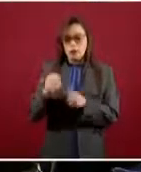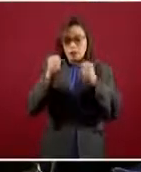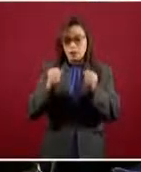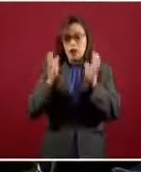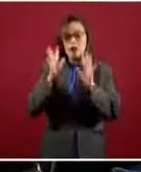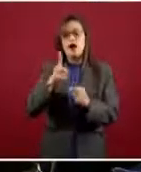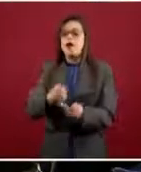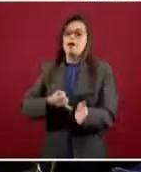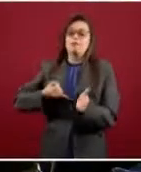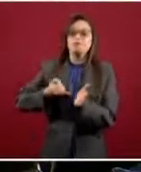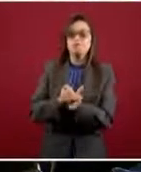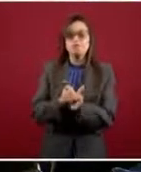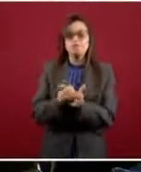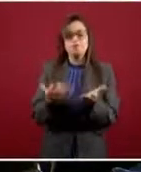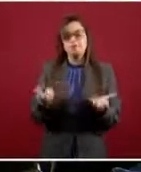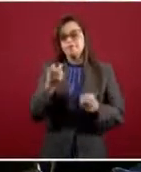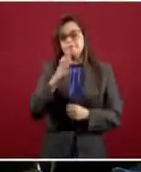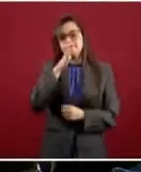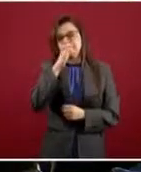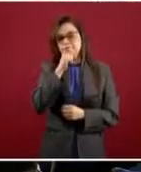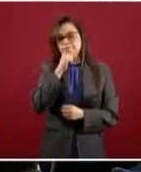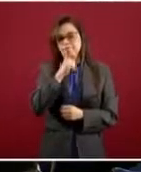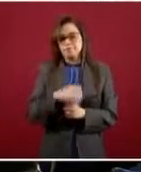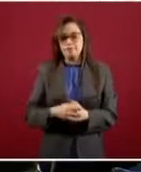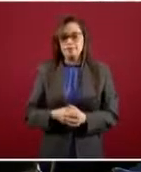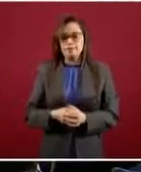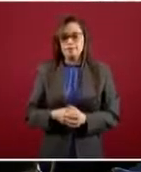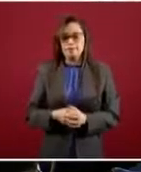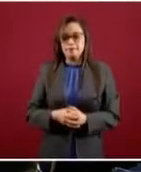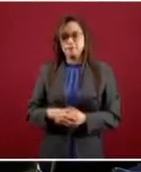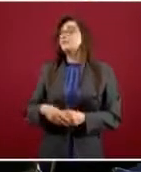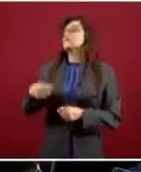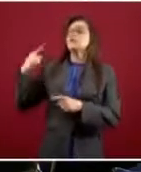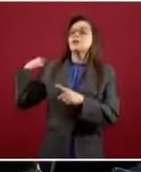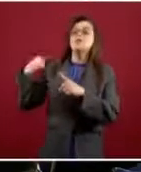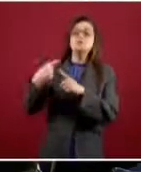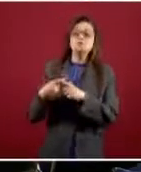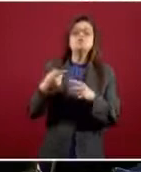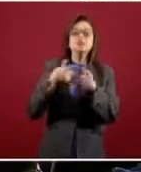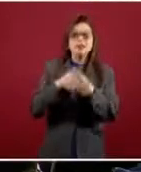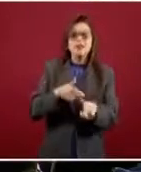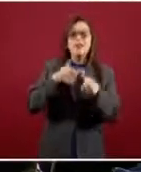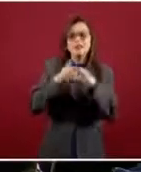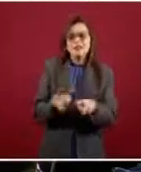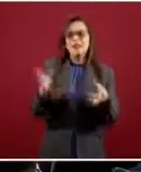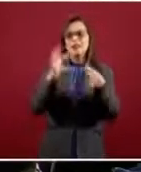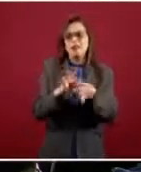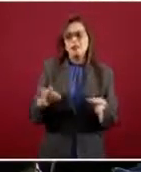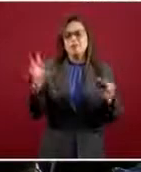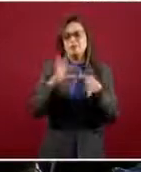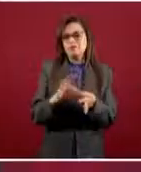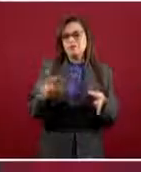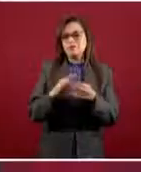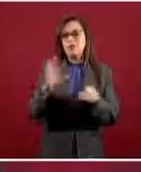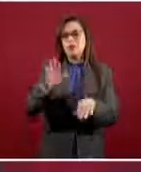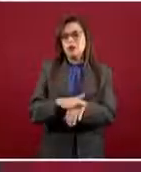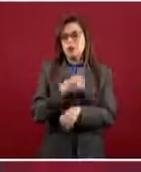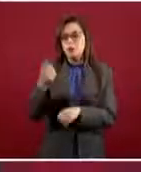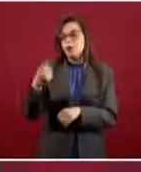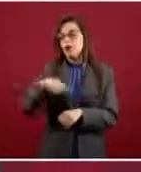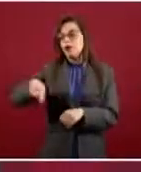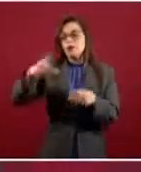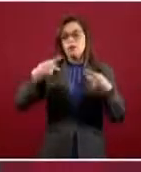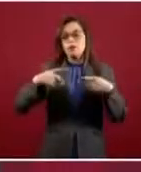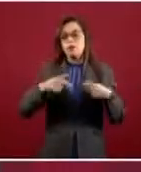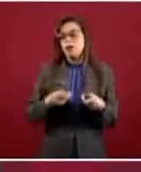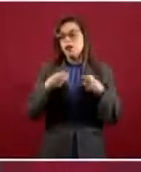mismos casos, ¿no? Esto lo hemos venido explicando porque sigue la presión, sigue esta distorsión de la información en